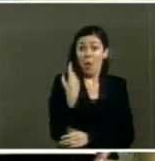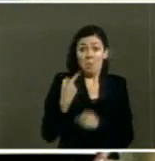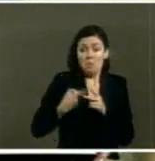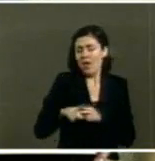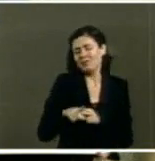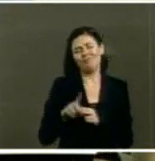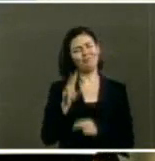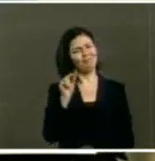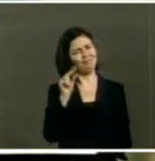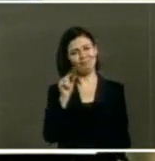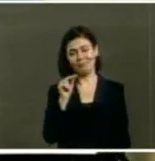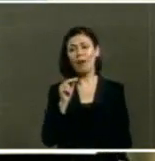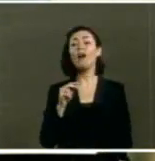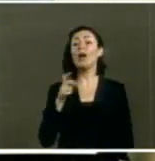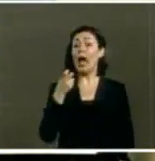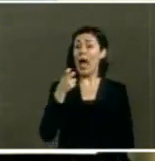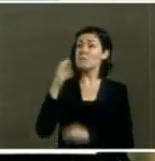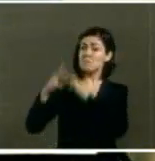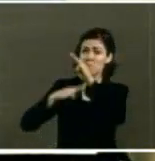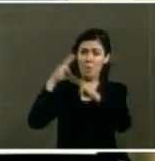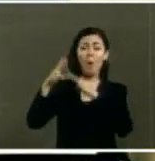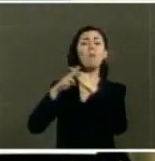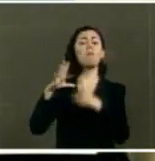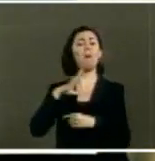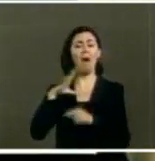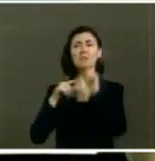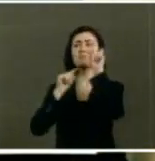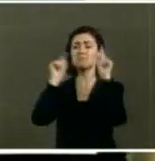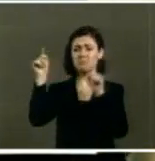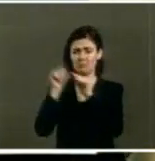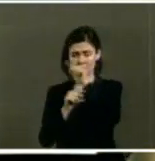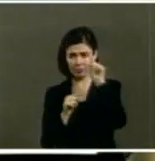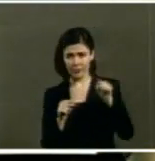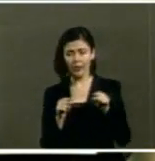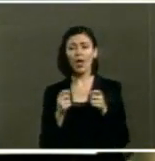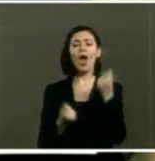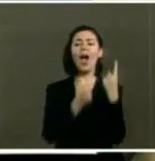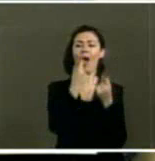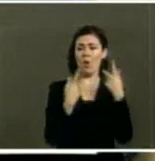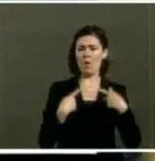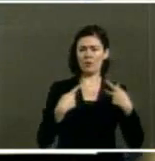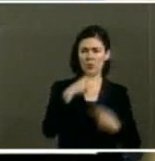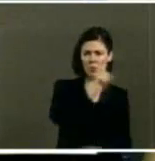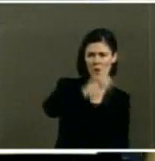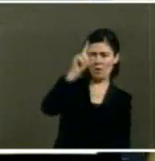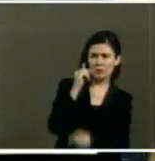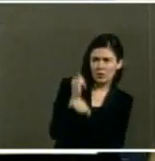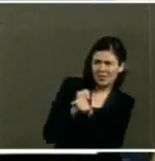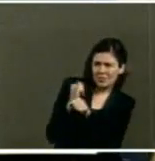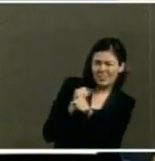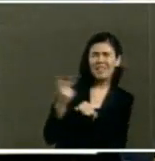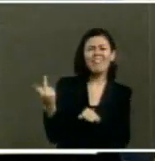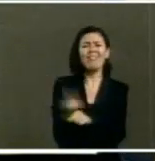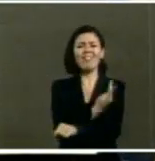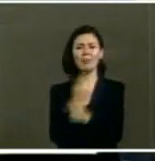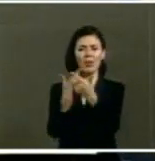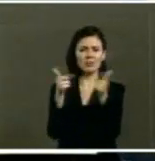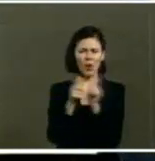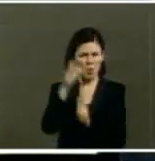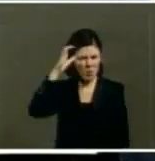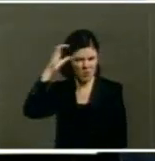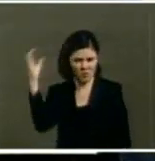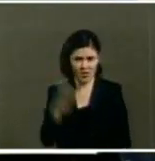mundo. Quienes han estudiado el fenómeno del crimen organizado señalan que existen al menos tres